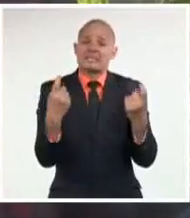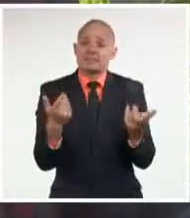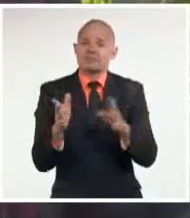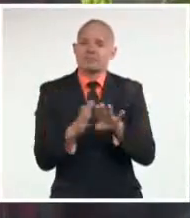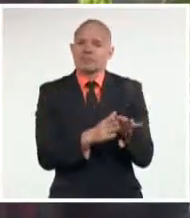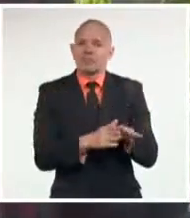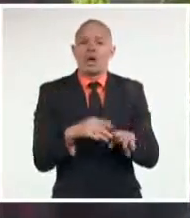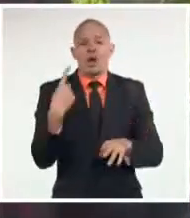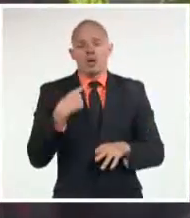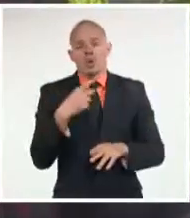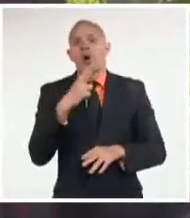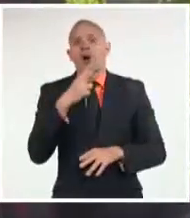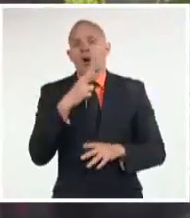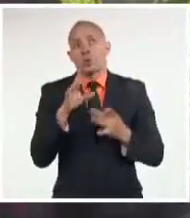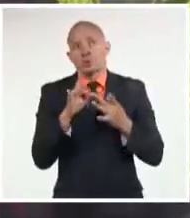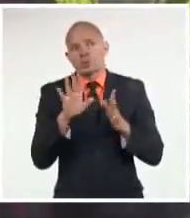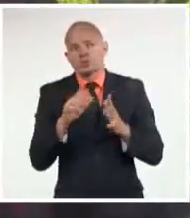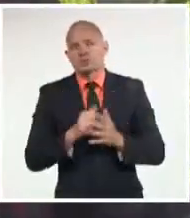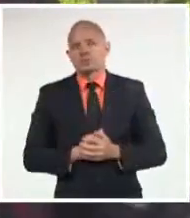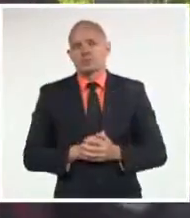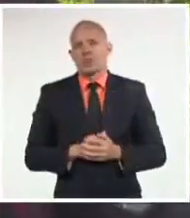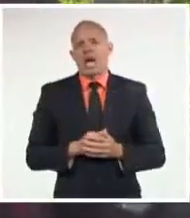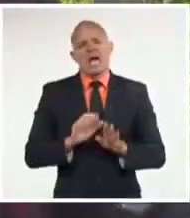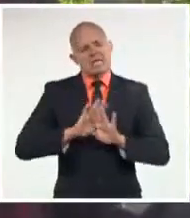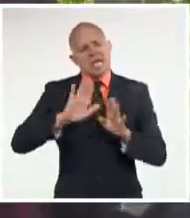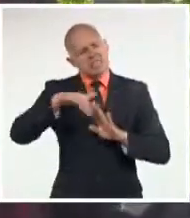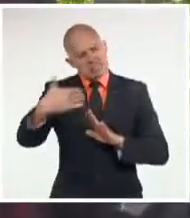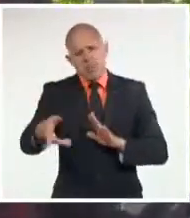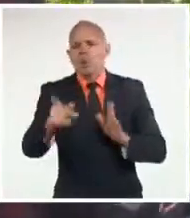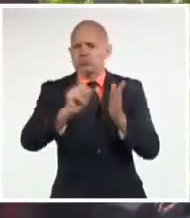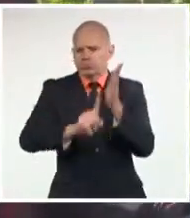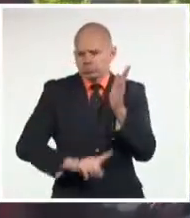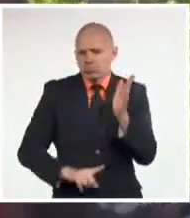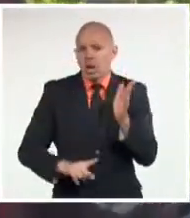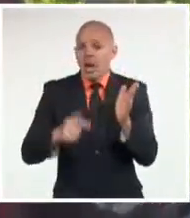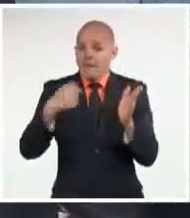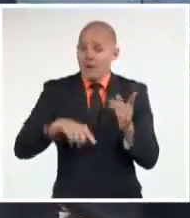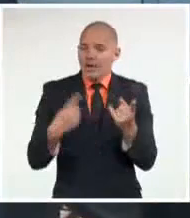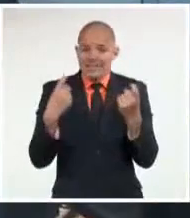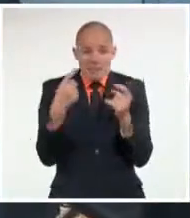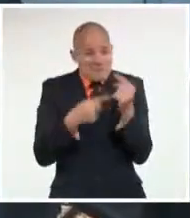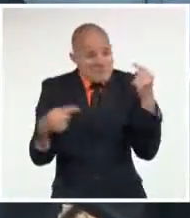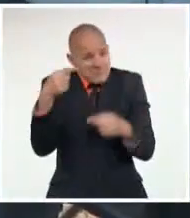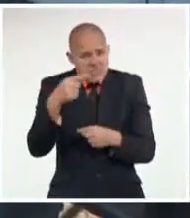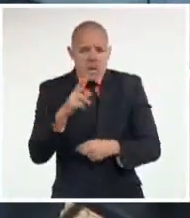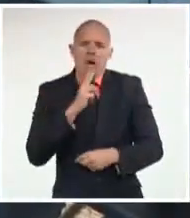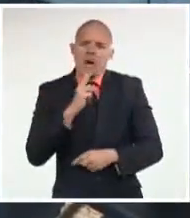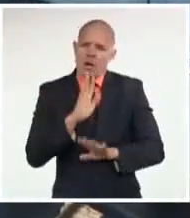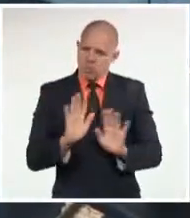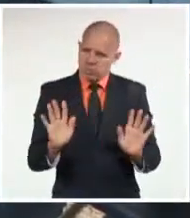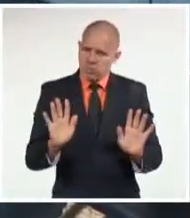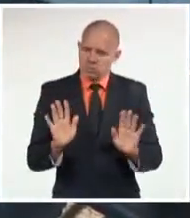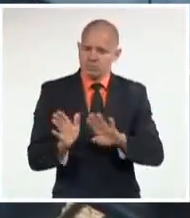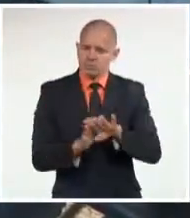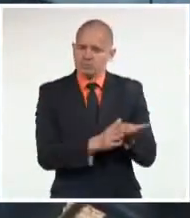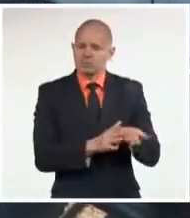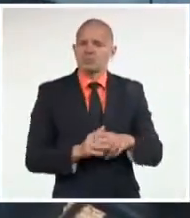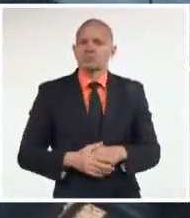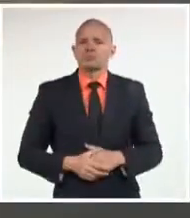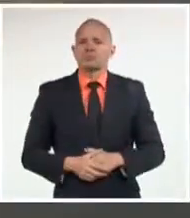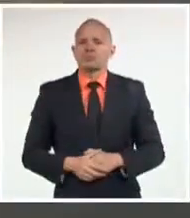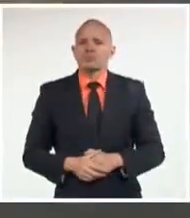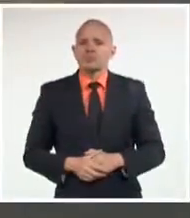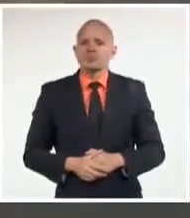es lo que hace falta. Ya cuando tengamos corriente tendremos agua, pero bueno, mientras tanto. A la urgencia de restituir los daños del